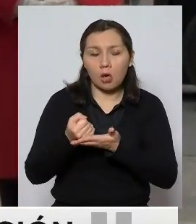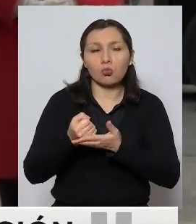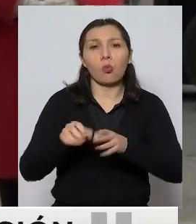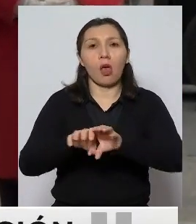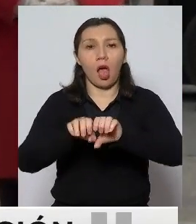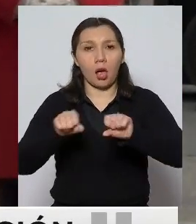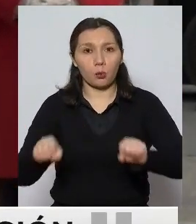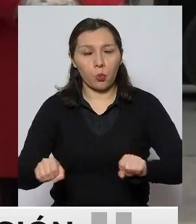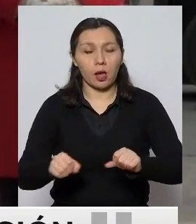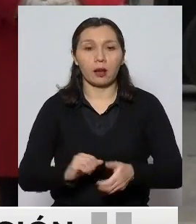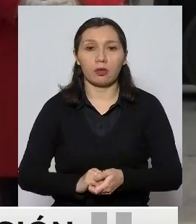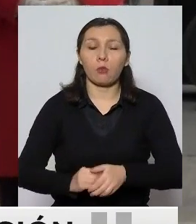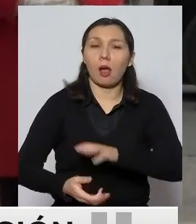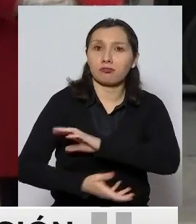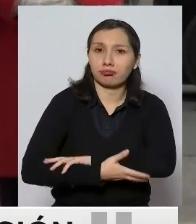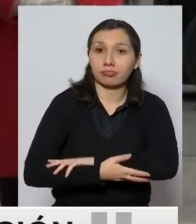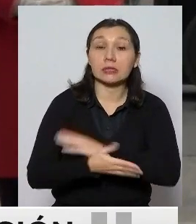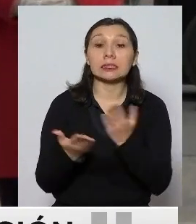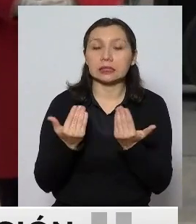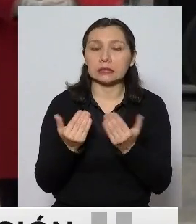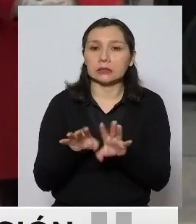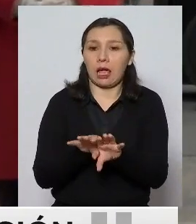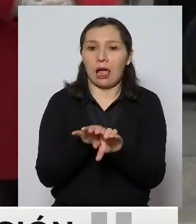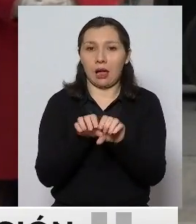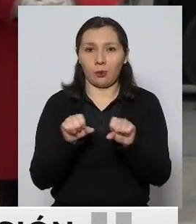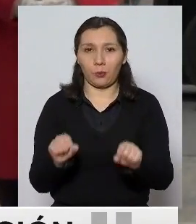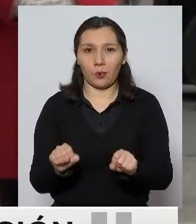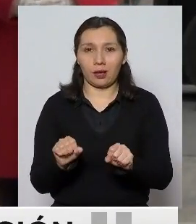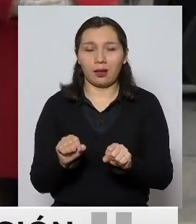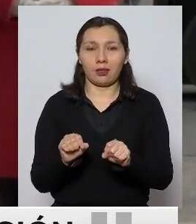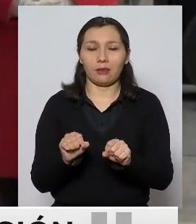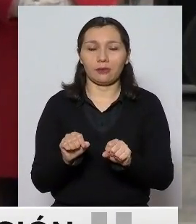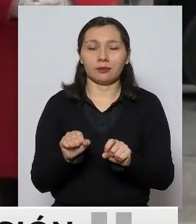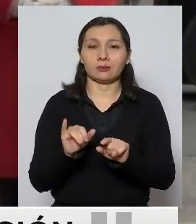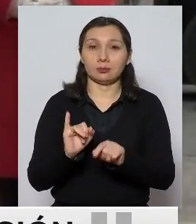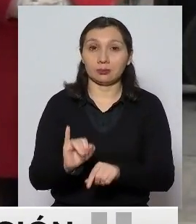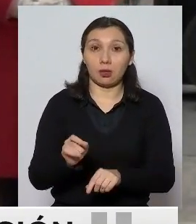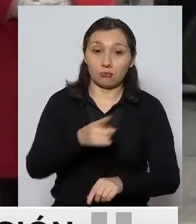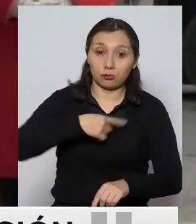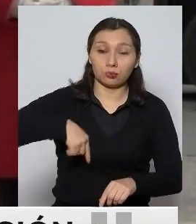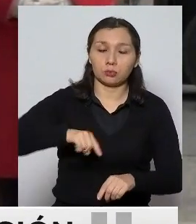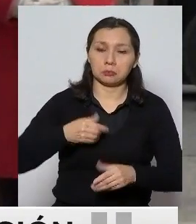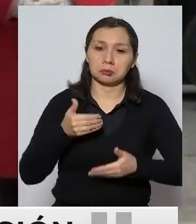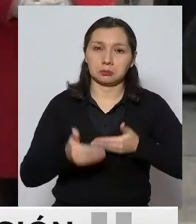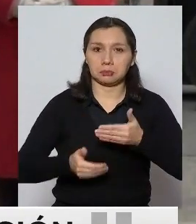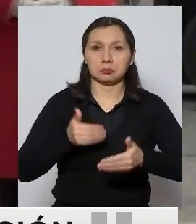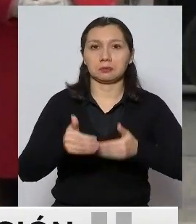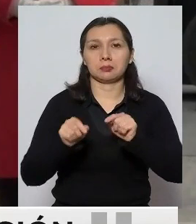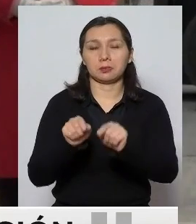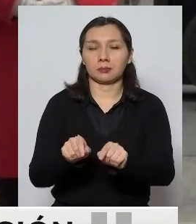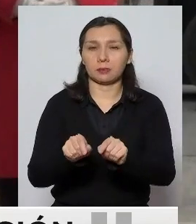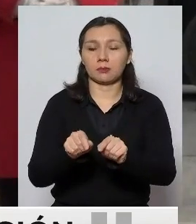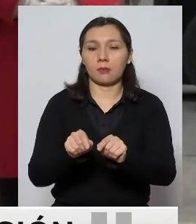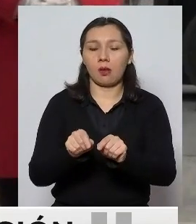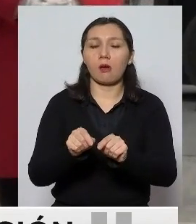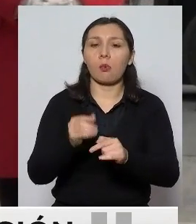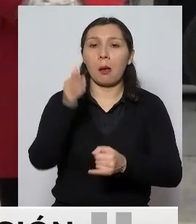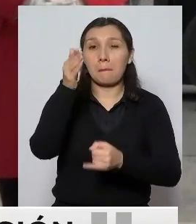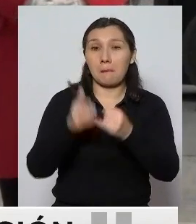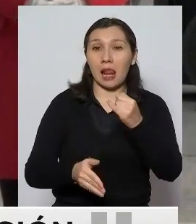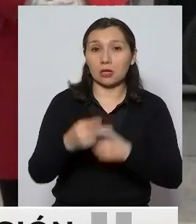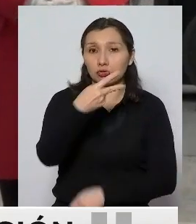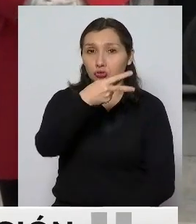acuerdos. Porque necesitamos acuerdos. Y hemos avanzado y nos hemos dado un plazo